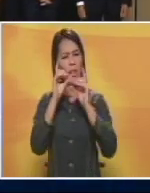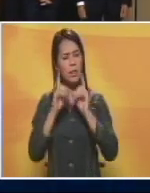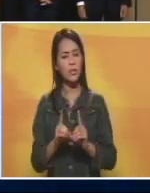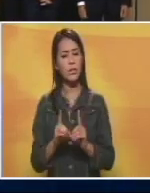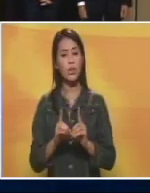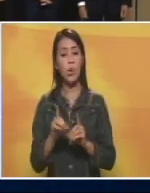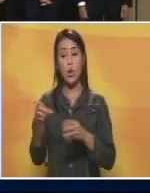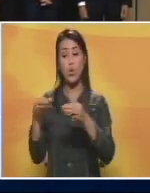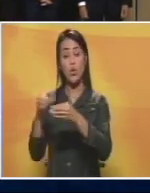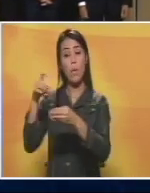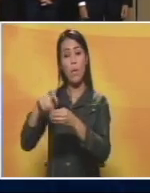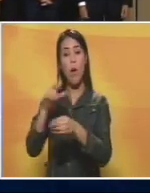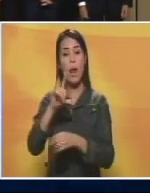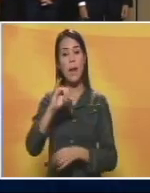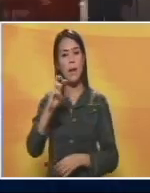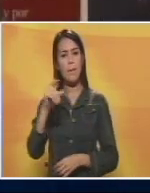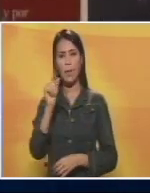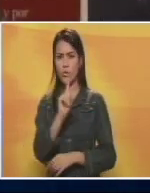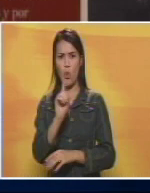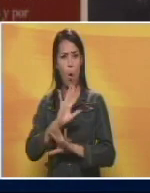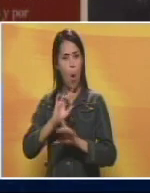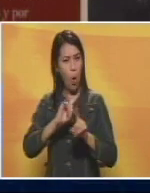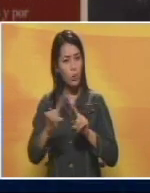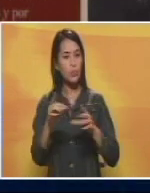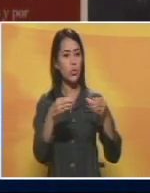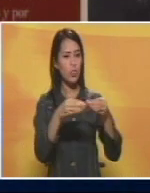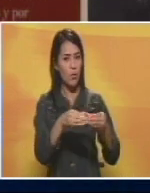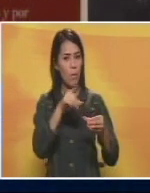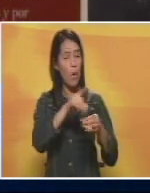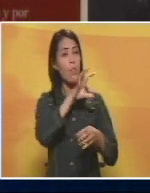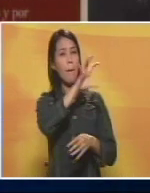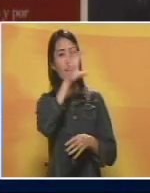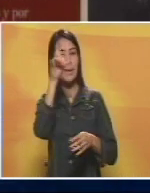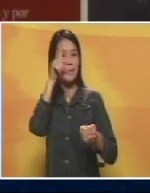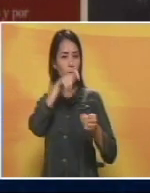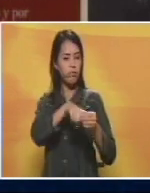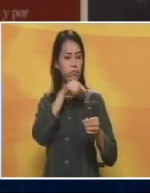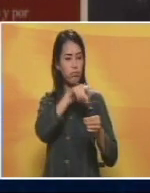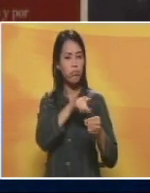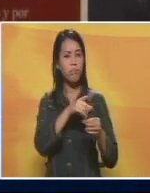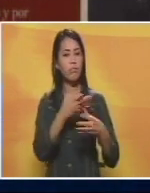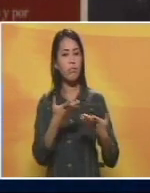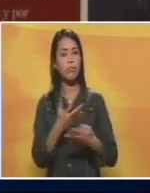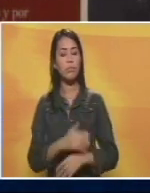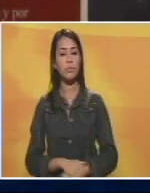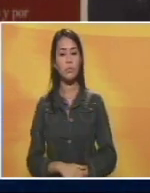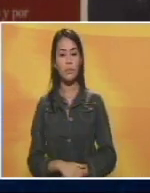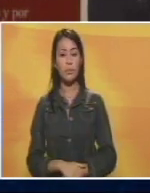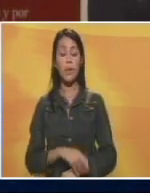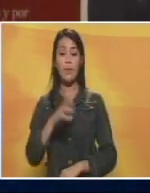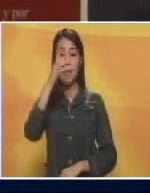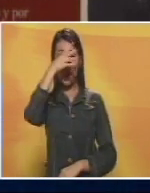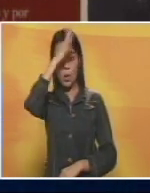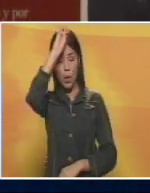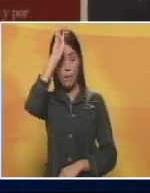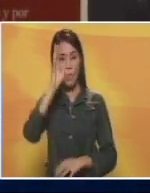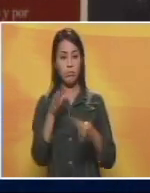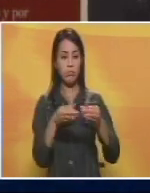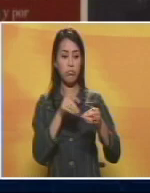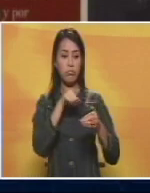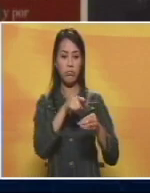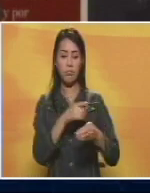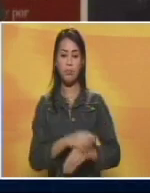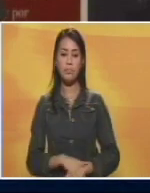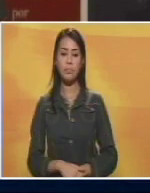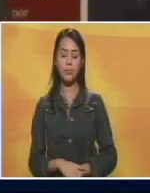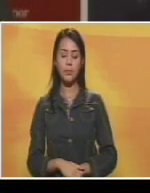Grupo de Lima que lidera Perú, sino de un grupo de países sudamericanos, miembros del Estatuto de Roma, el instrumento constitutivo